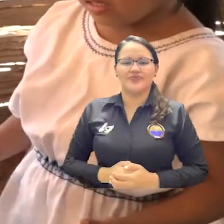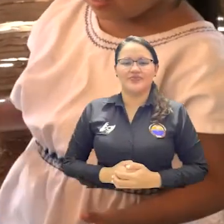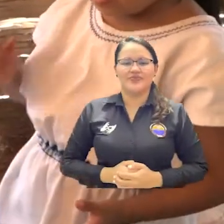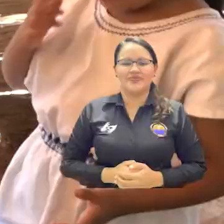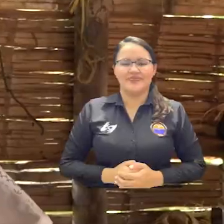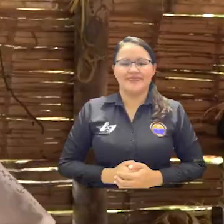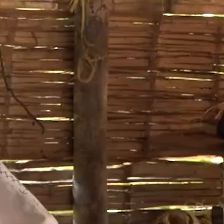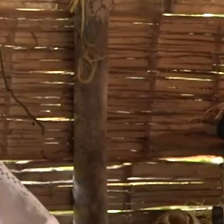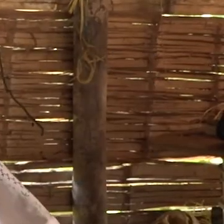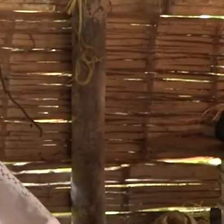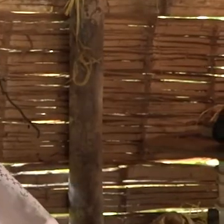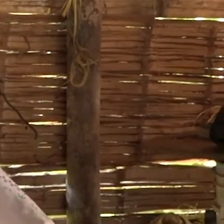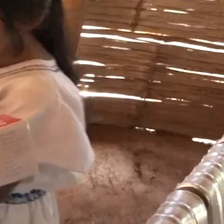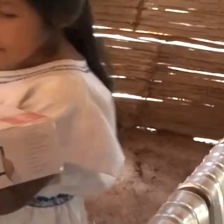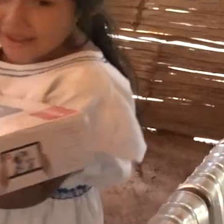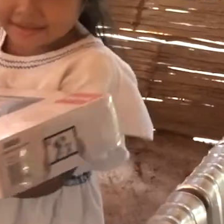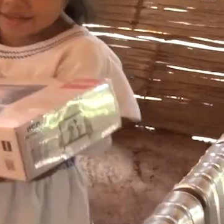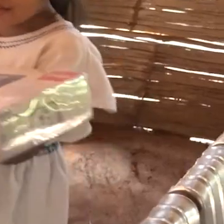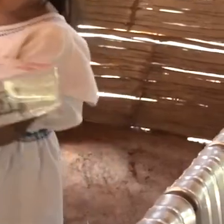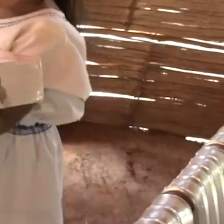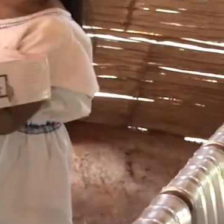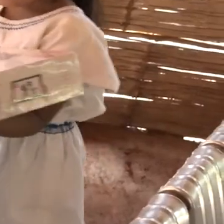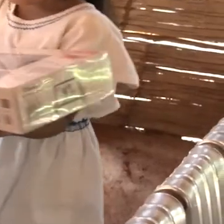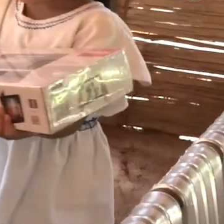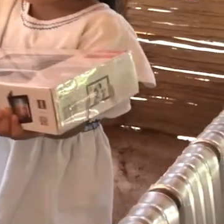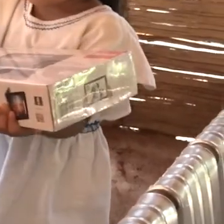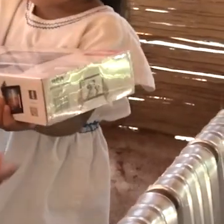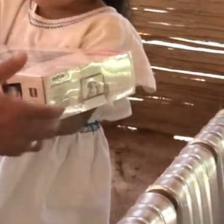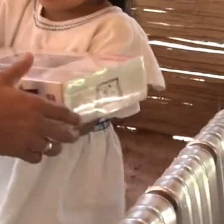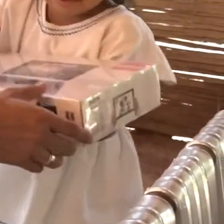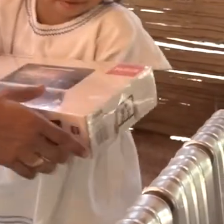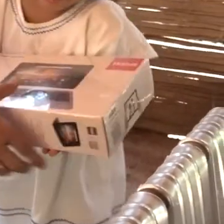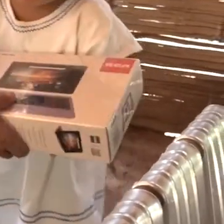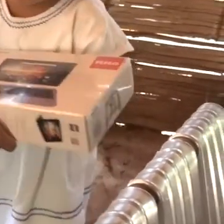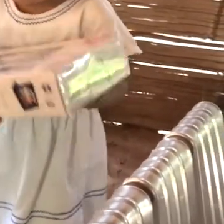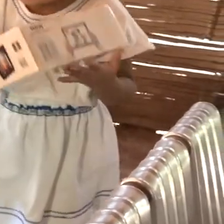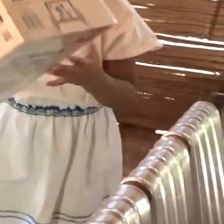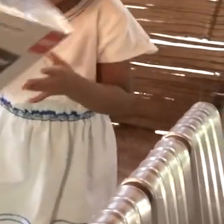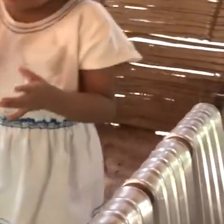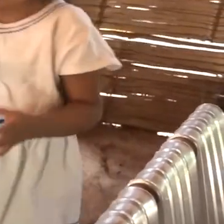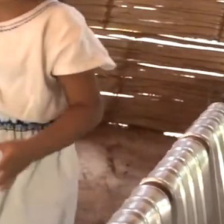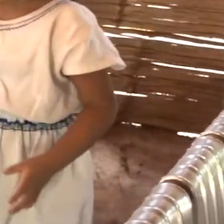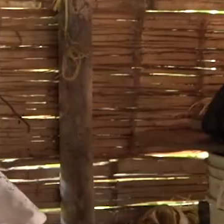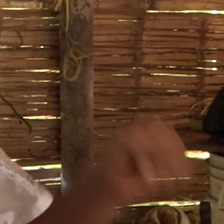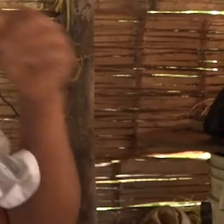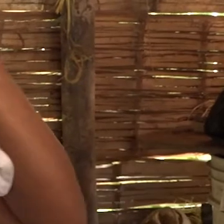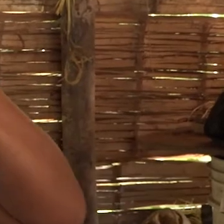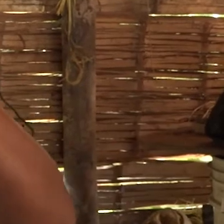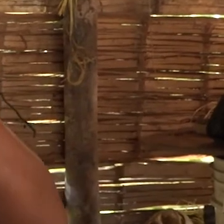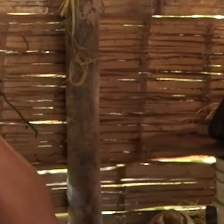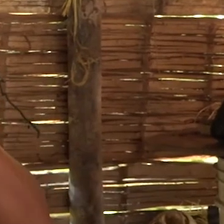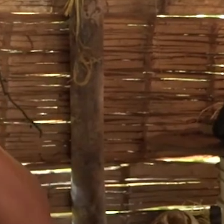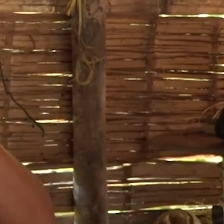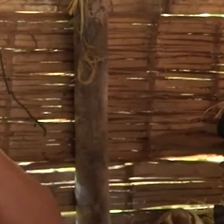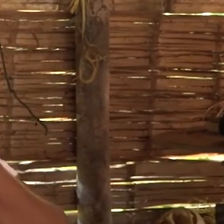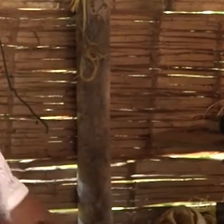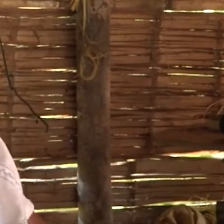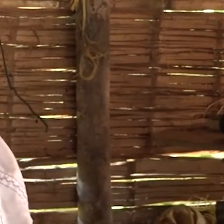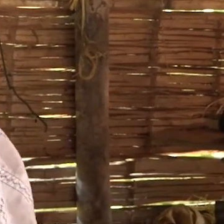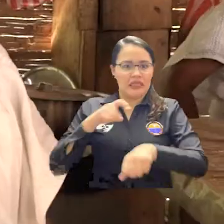puedas hacer todas las tareas y todo, para que recibas tus clases. ¡Quiero abrirlo! Claro, ábrela, venga, vamos a abrirla de una vez.